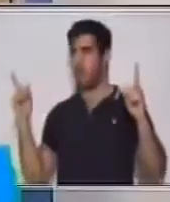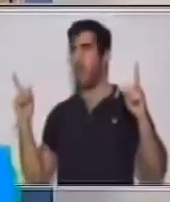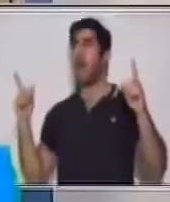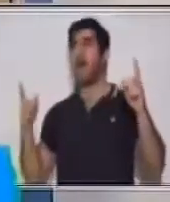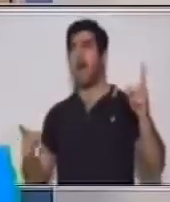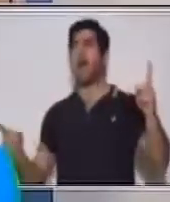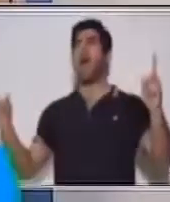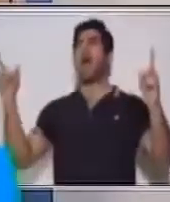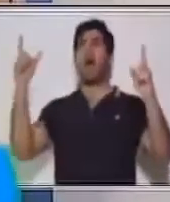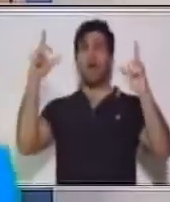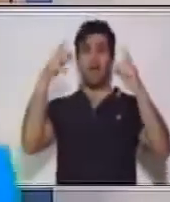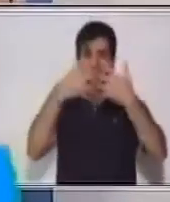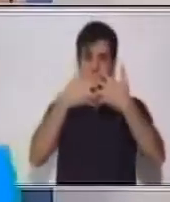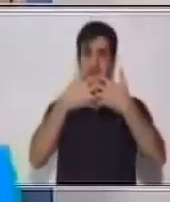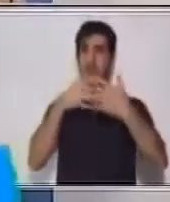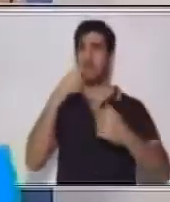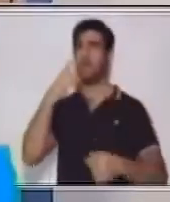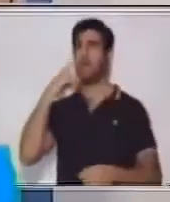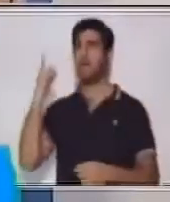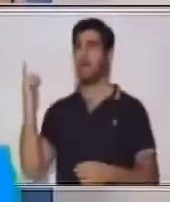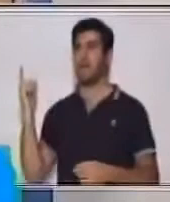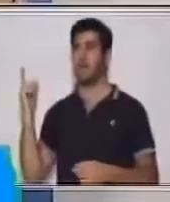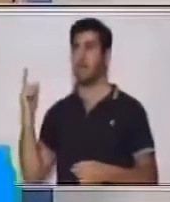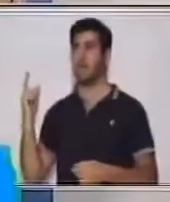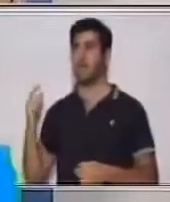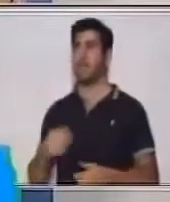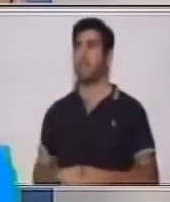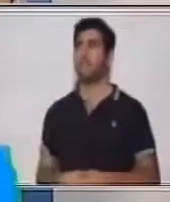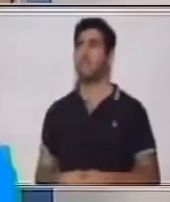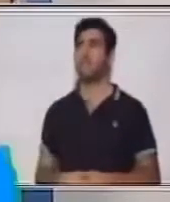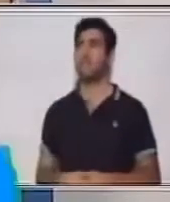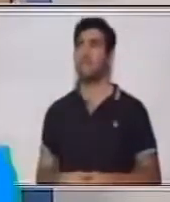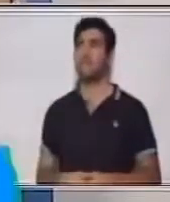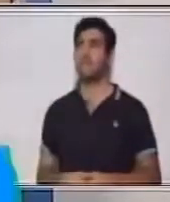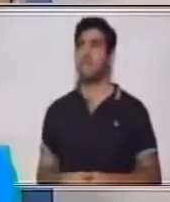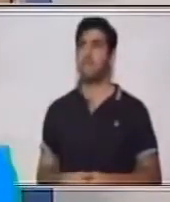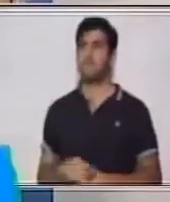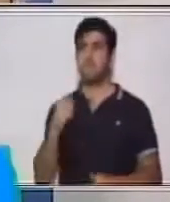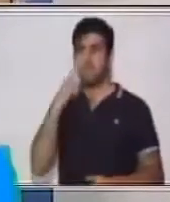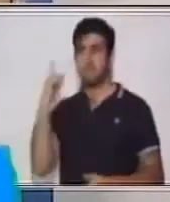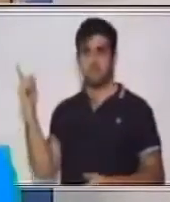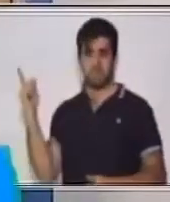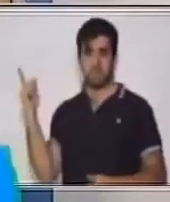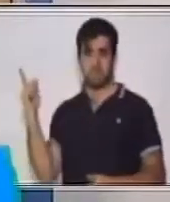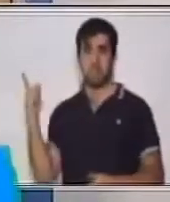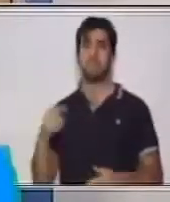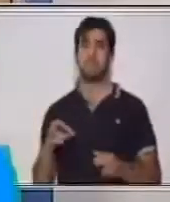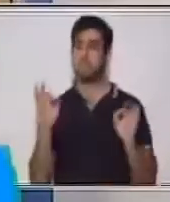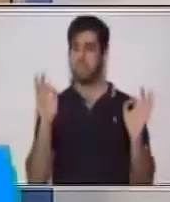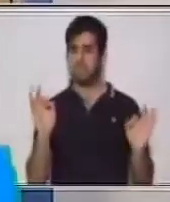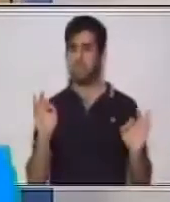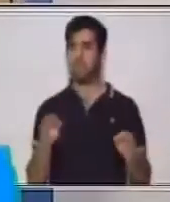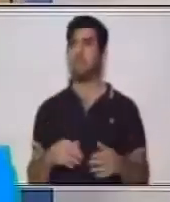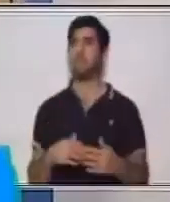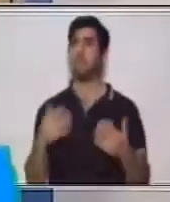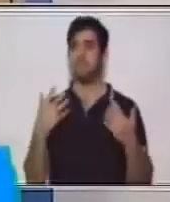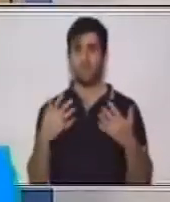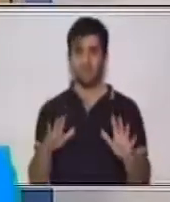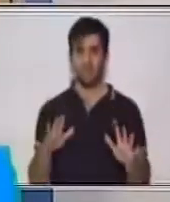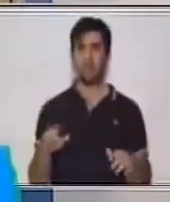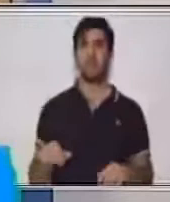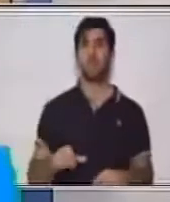este lo vamos a pegar acá para armar limpio y sucio. Luego